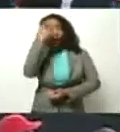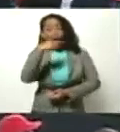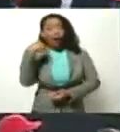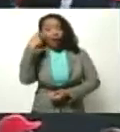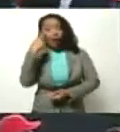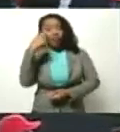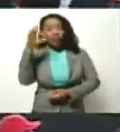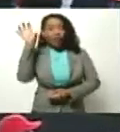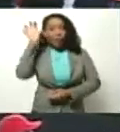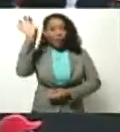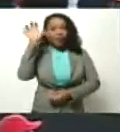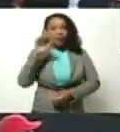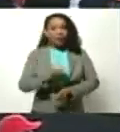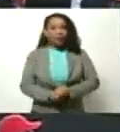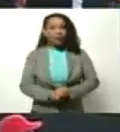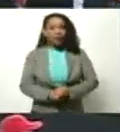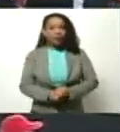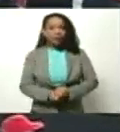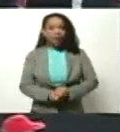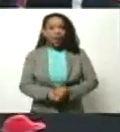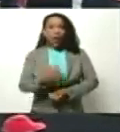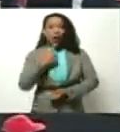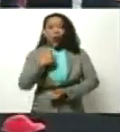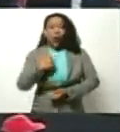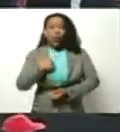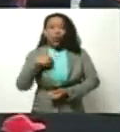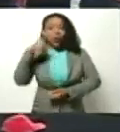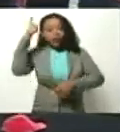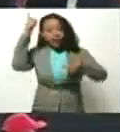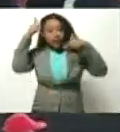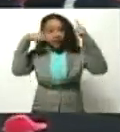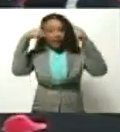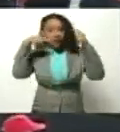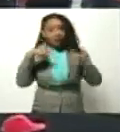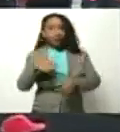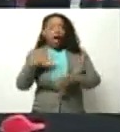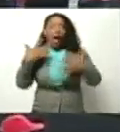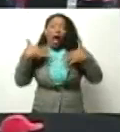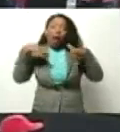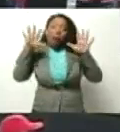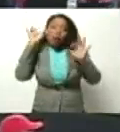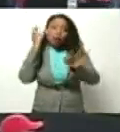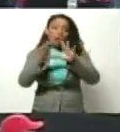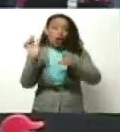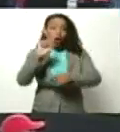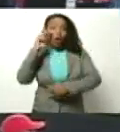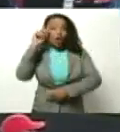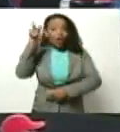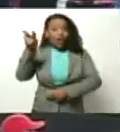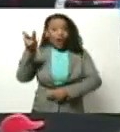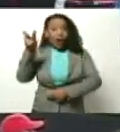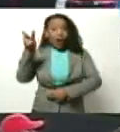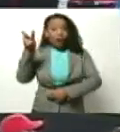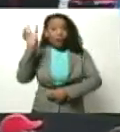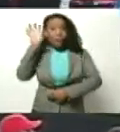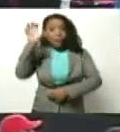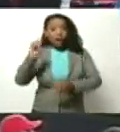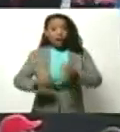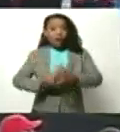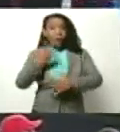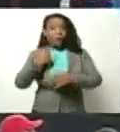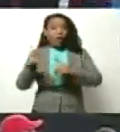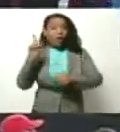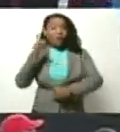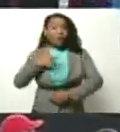de la patria lo que nos dijo Chávez que a lo mejor él no vería la patria florecer pero que